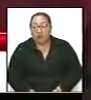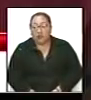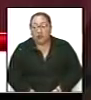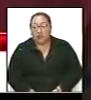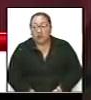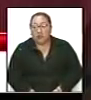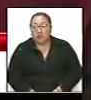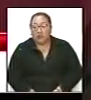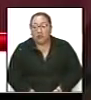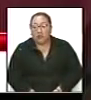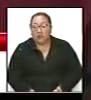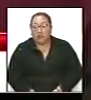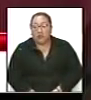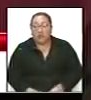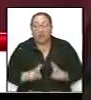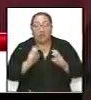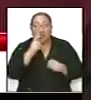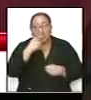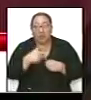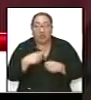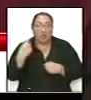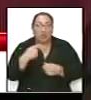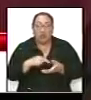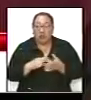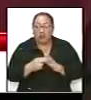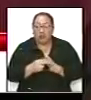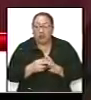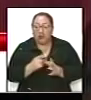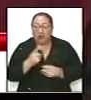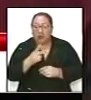por materia de petróleo serían únicamente